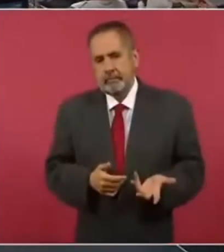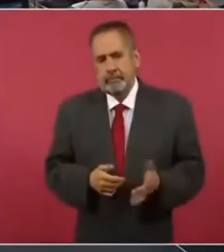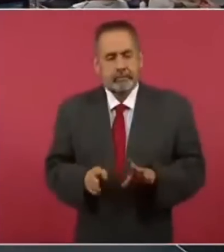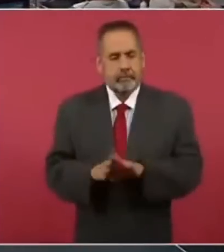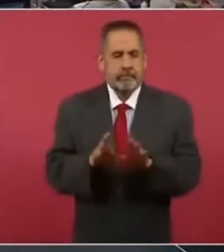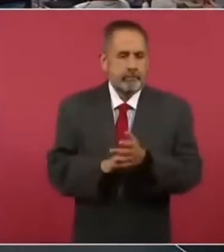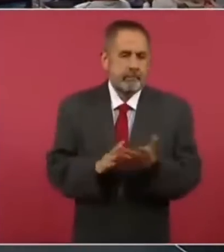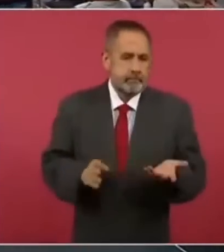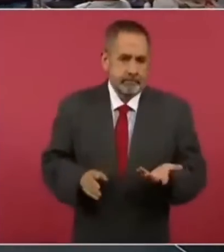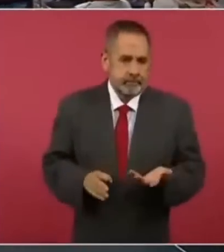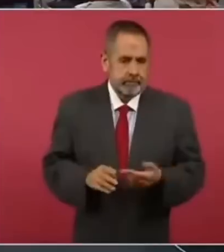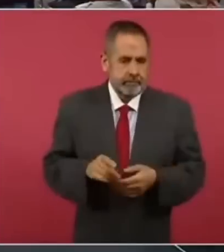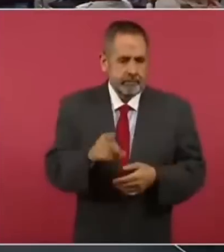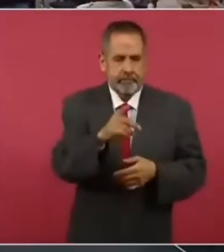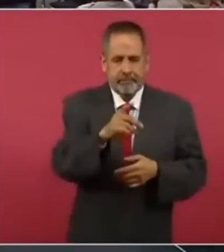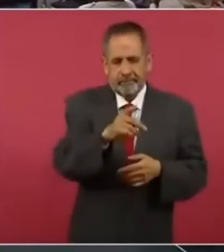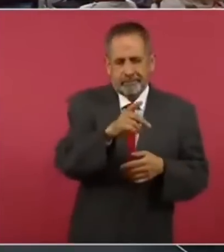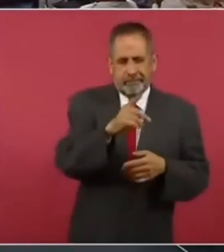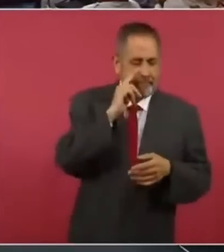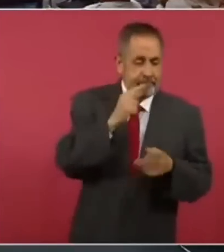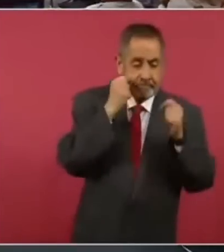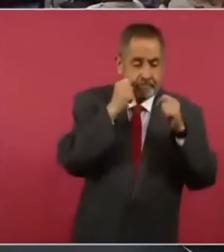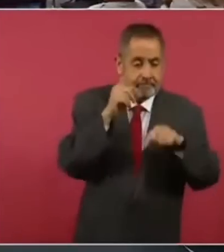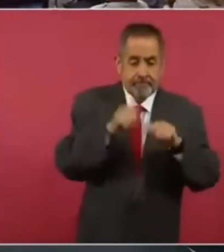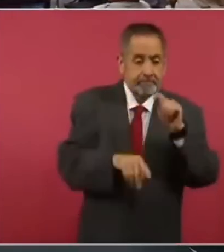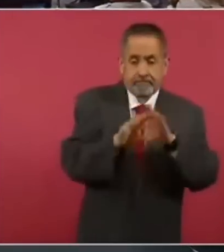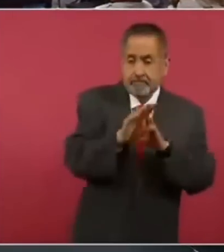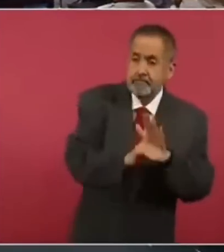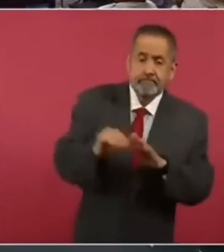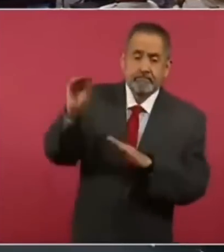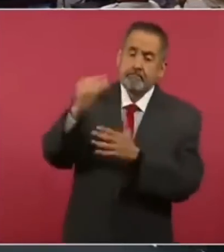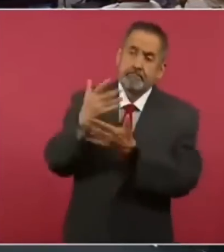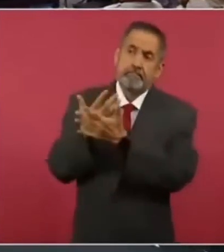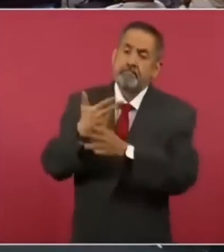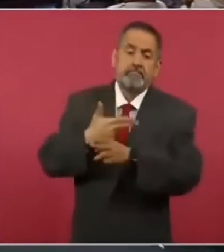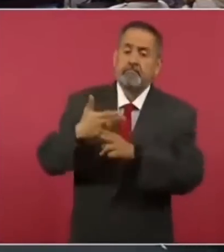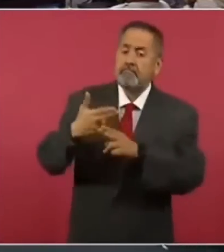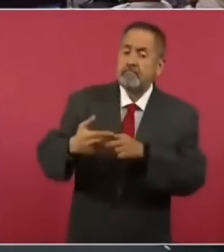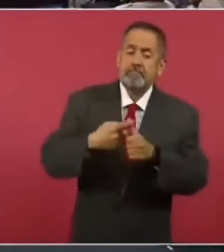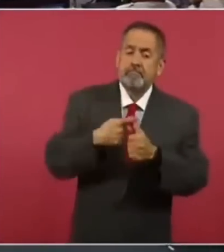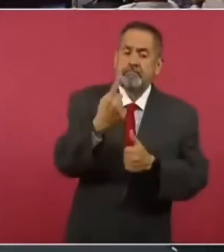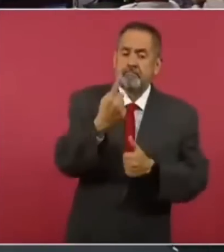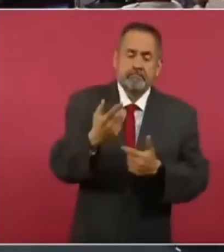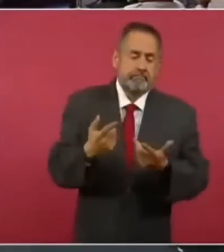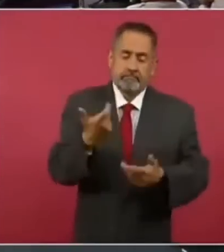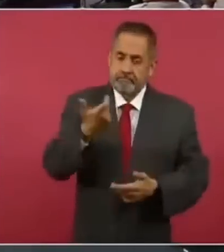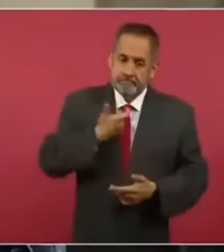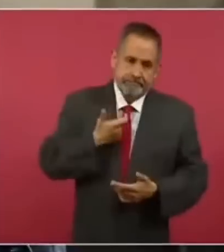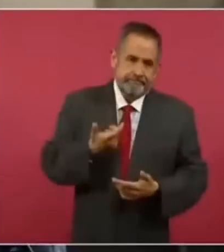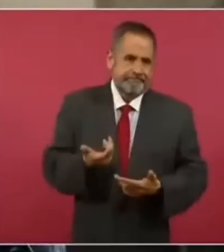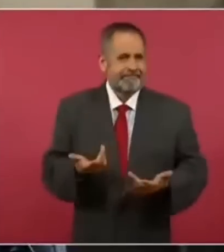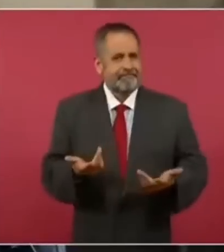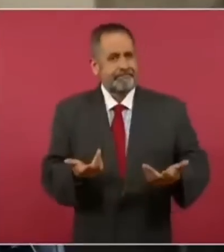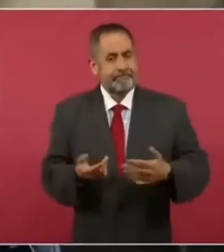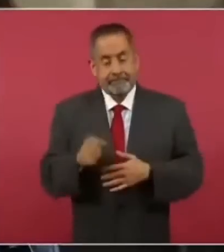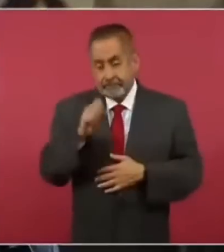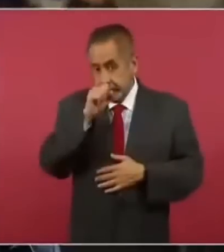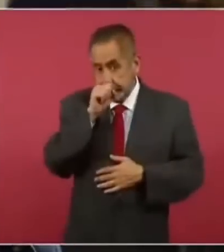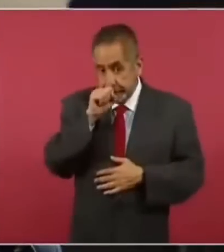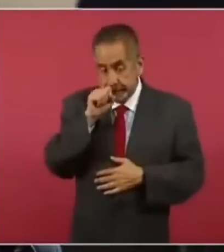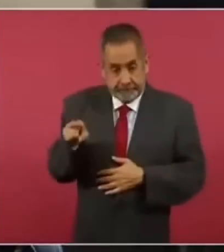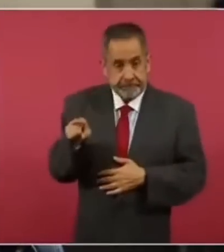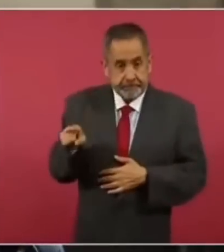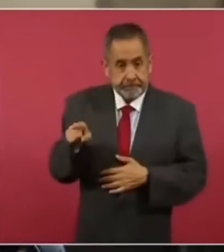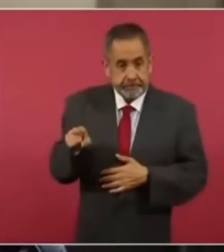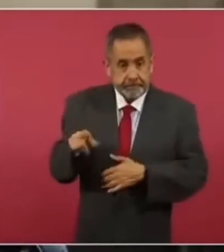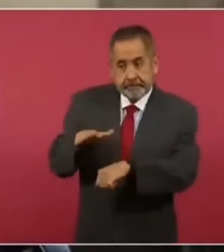si no, no lo hubieran sacado del área de quirófano. Ese mismo señor fue